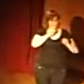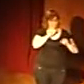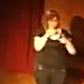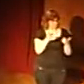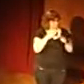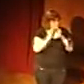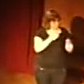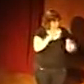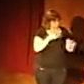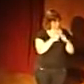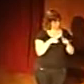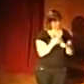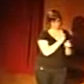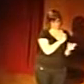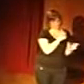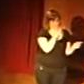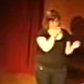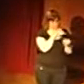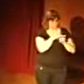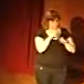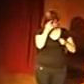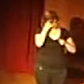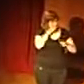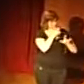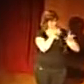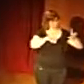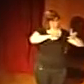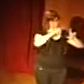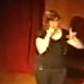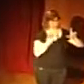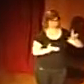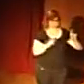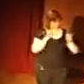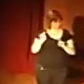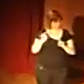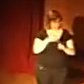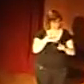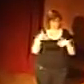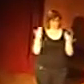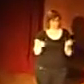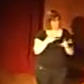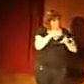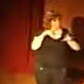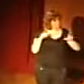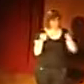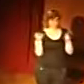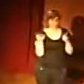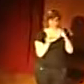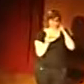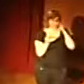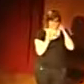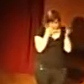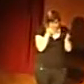posesiones Cuáles son eh las las riquezas del reino por tanto estas pinturas necesitaban ser extraordinariamente